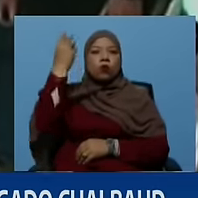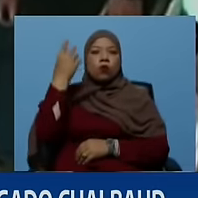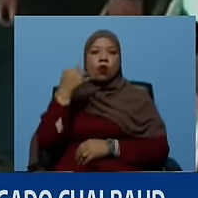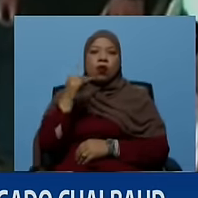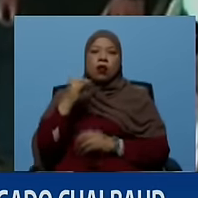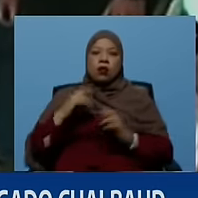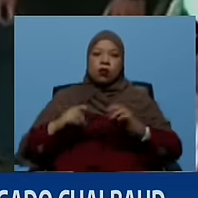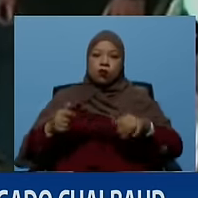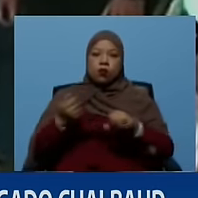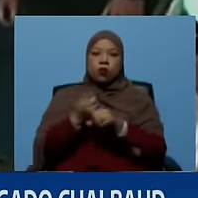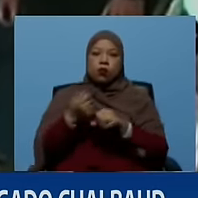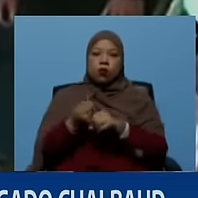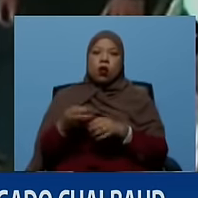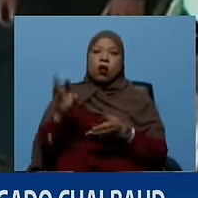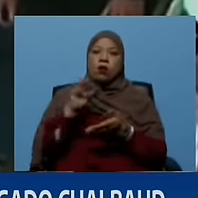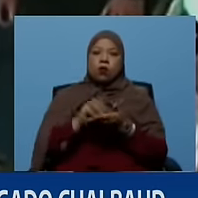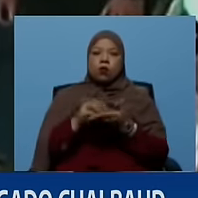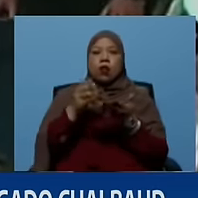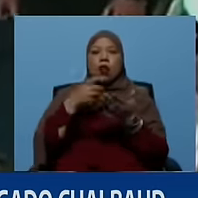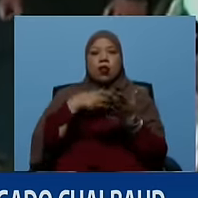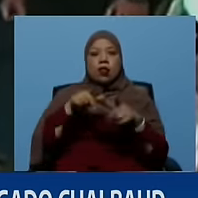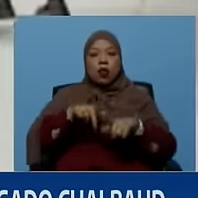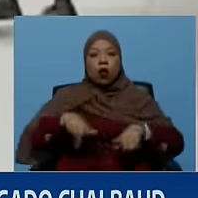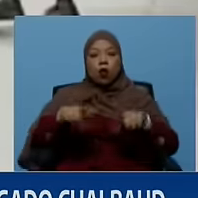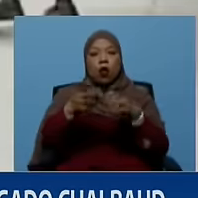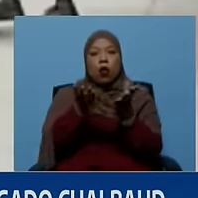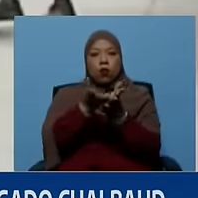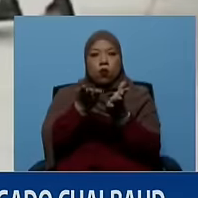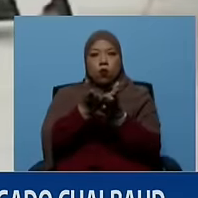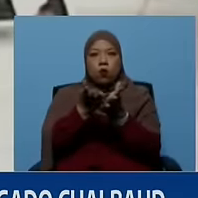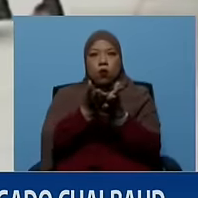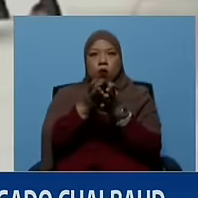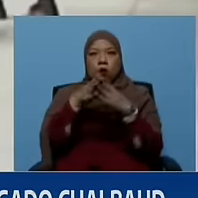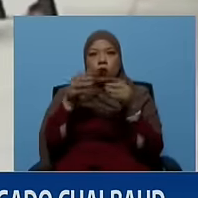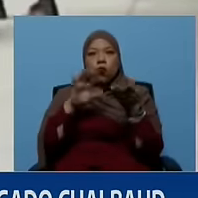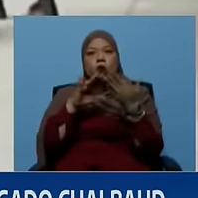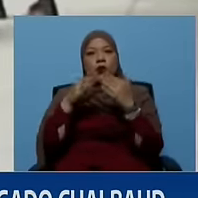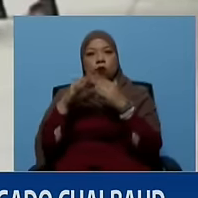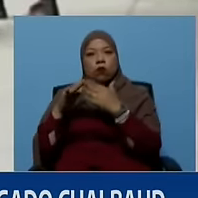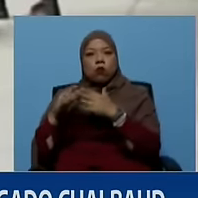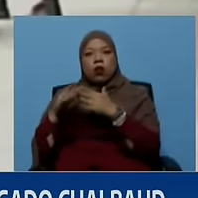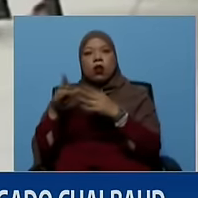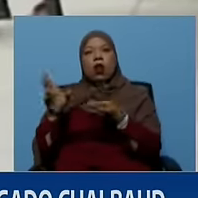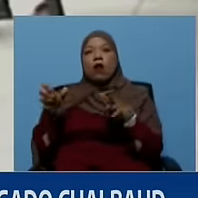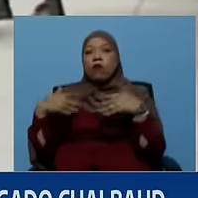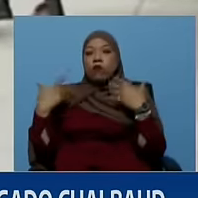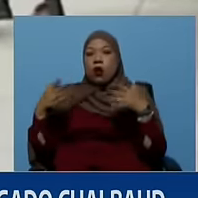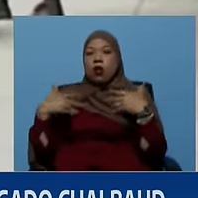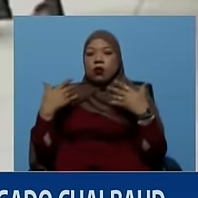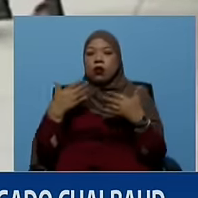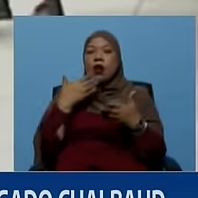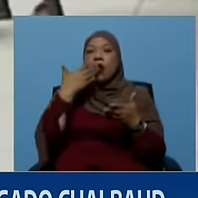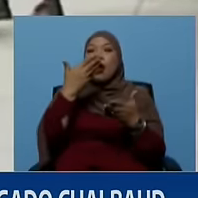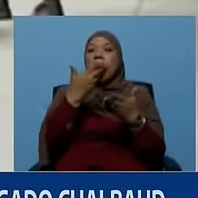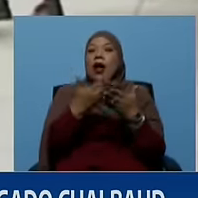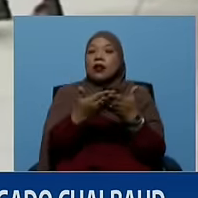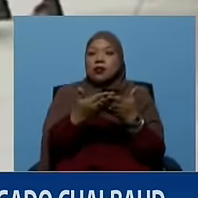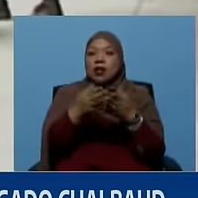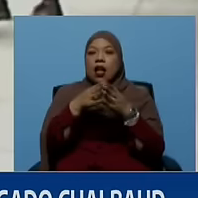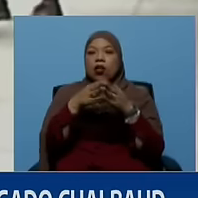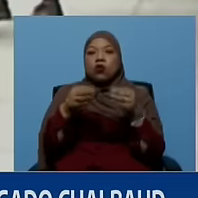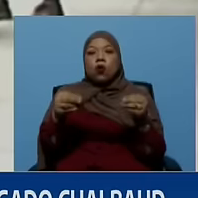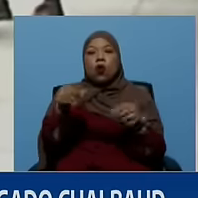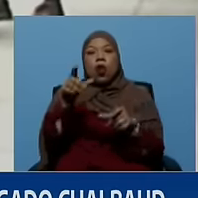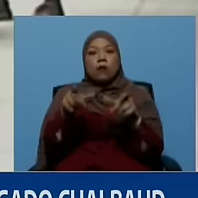iniciativa de la recuperación de este plantel porque toda la comunidad está muy contenta y le damos las gracias por todo